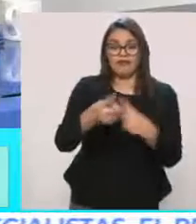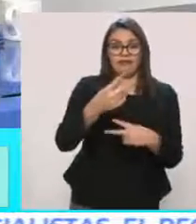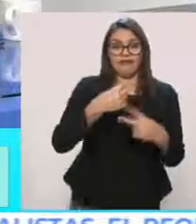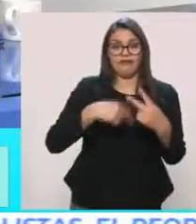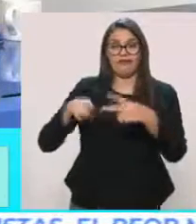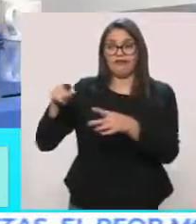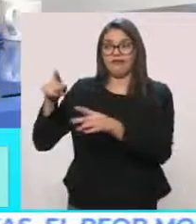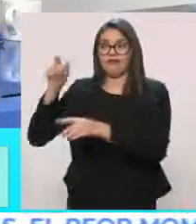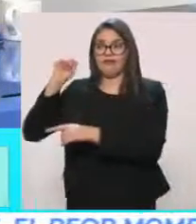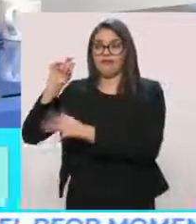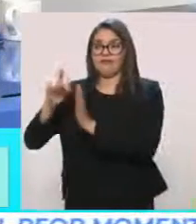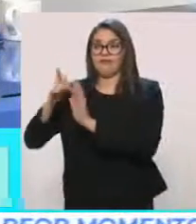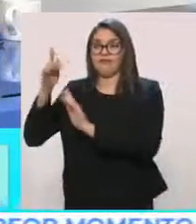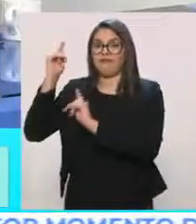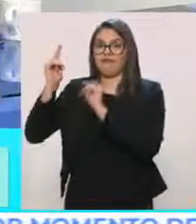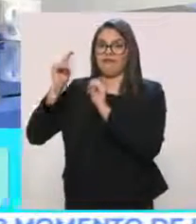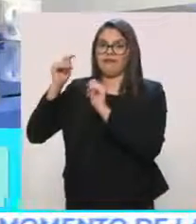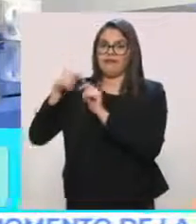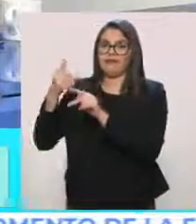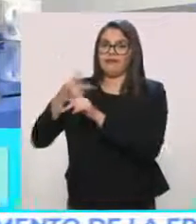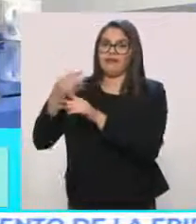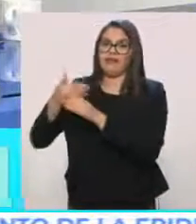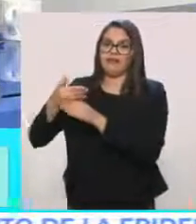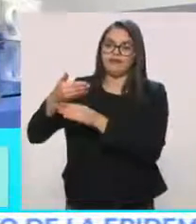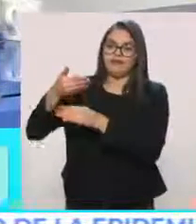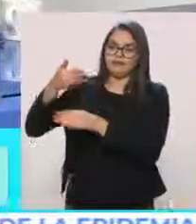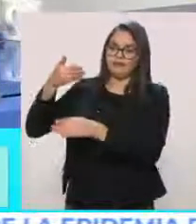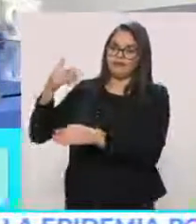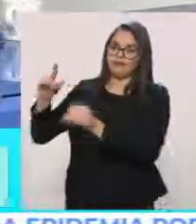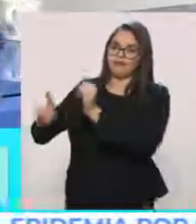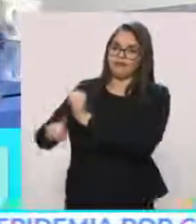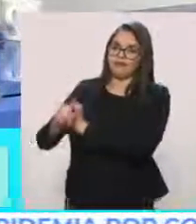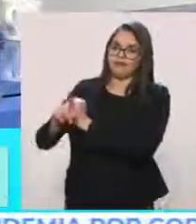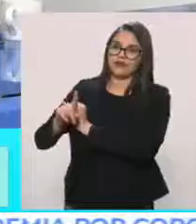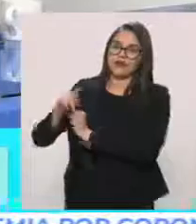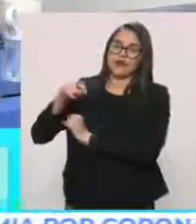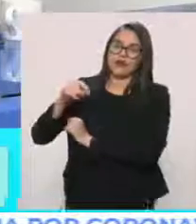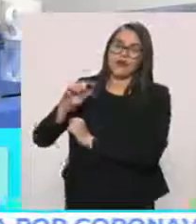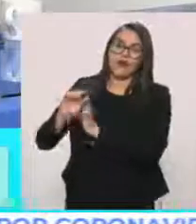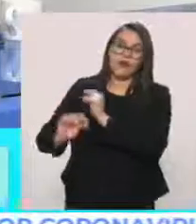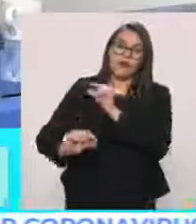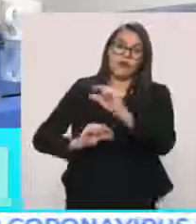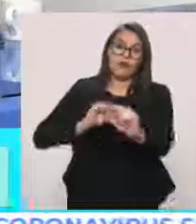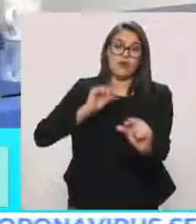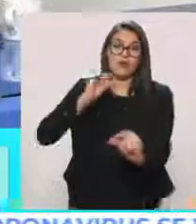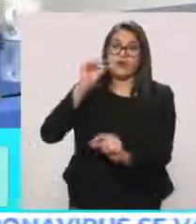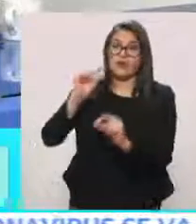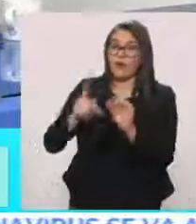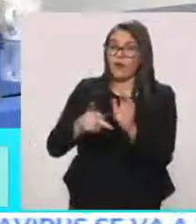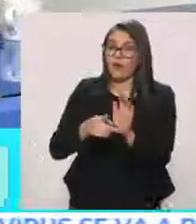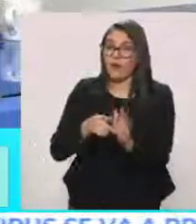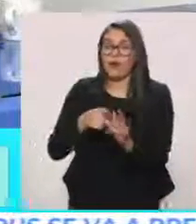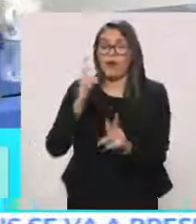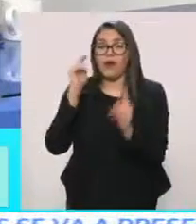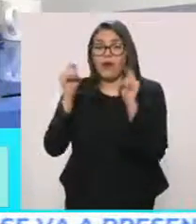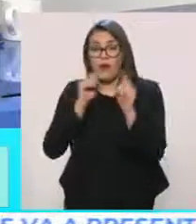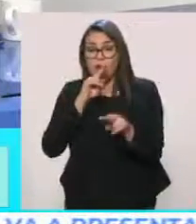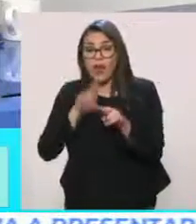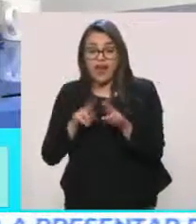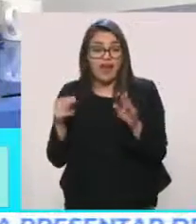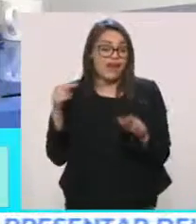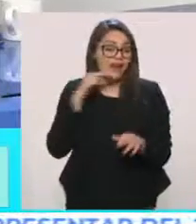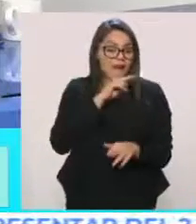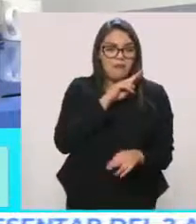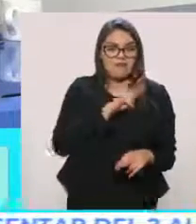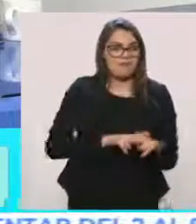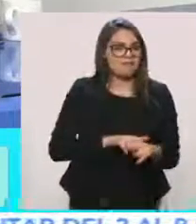la contingencia empezó antes y desafortunadamente serán de los últimos a los que se reincorporarán a la economía.